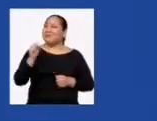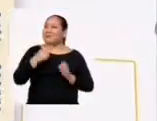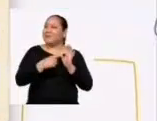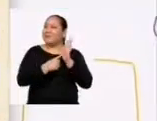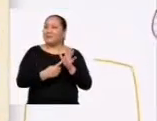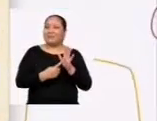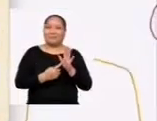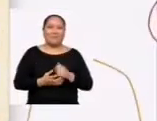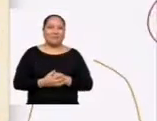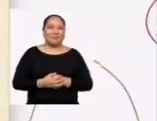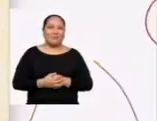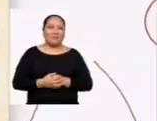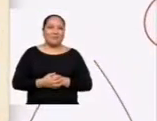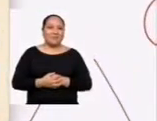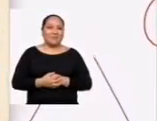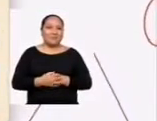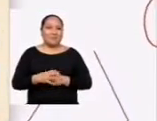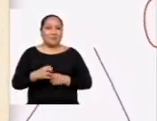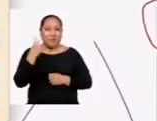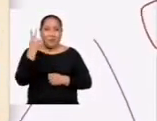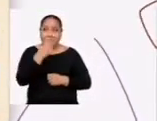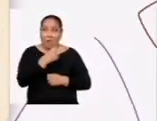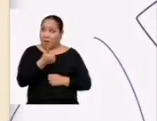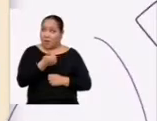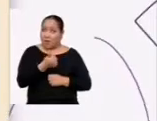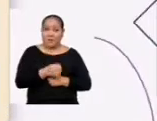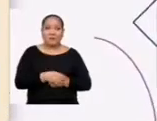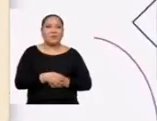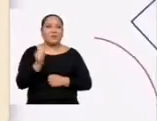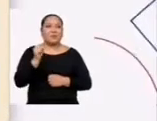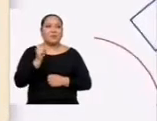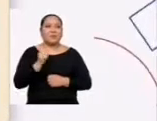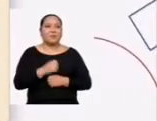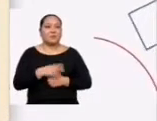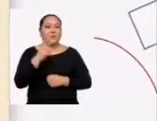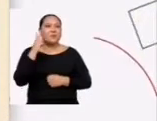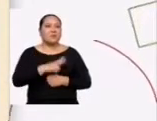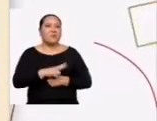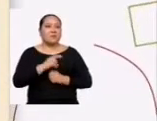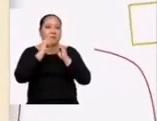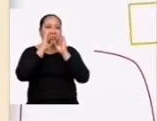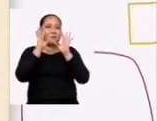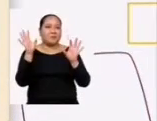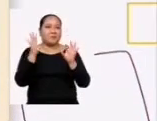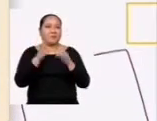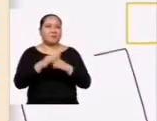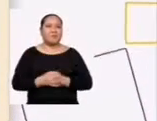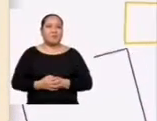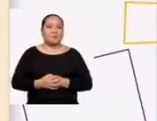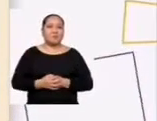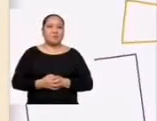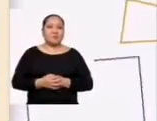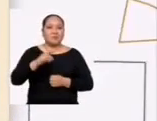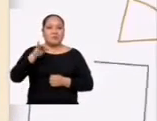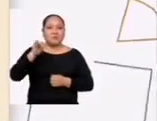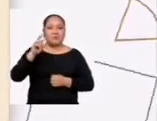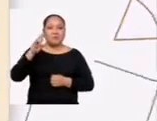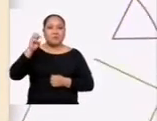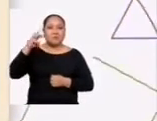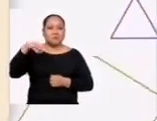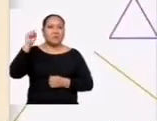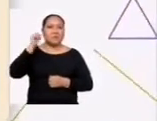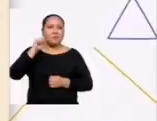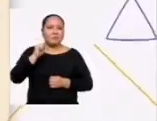comparto. ¿Se ve el texto en la pantalla? Sí, lo veo bien. Yaremis, es como